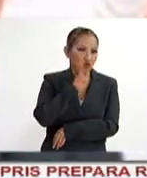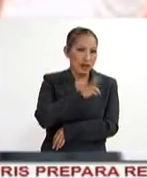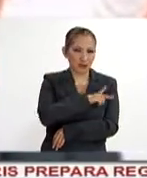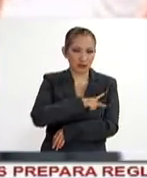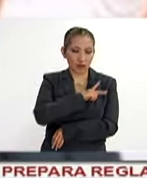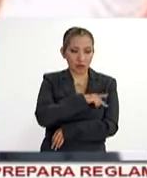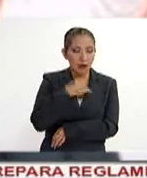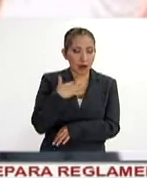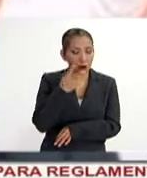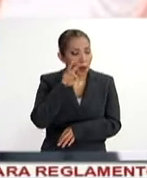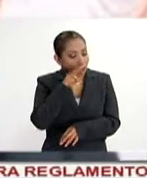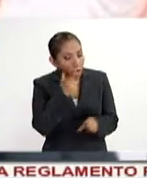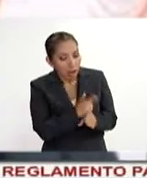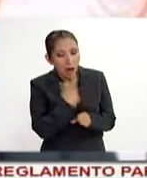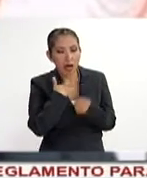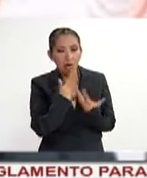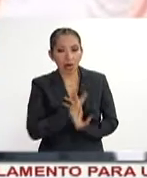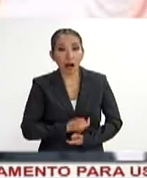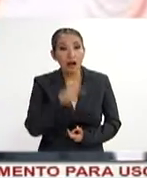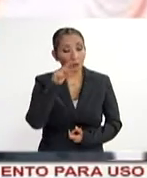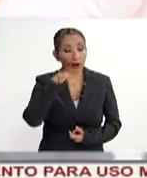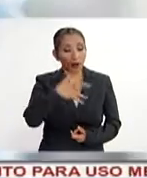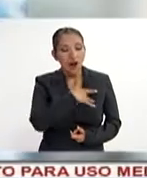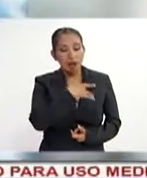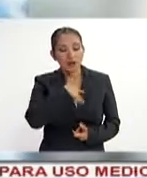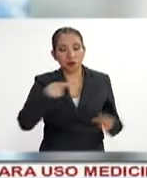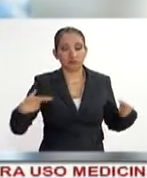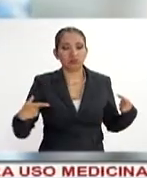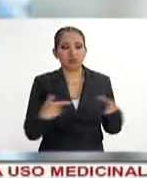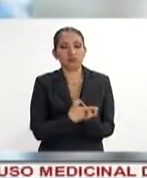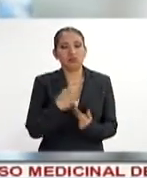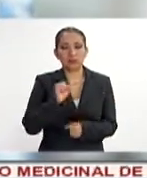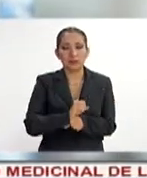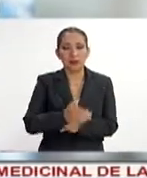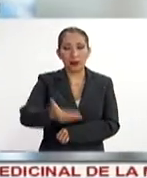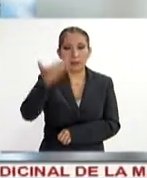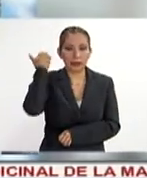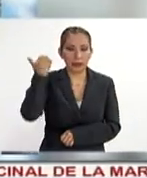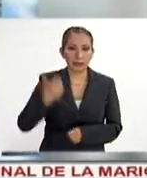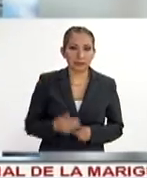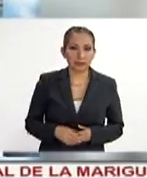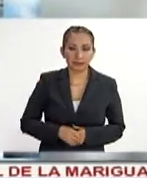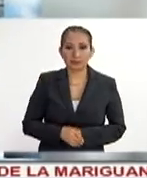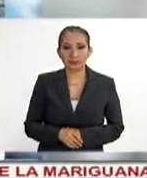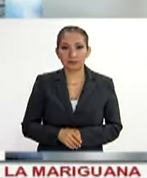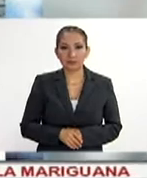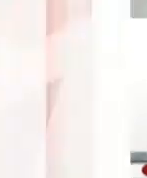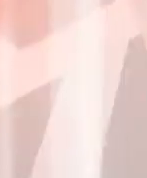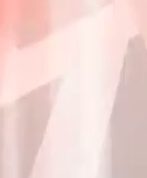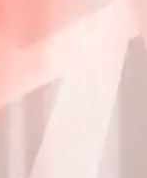se recupere. Por cierto, le dio un infarto la semana pasada.